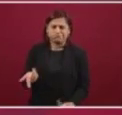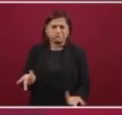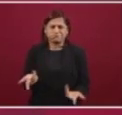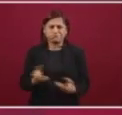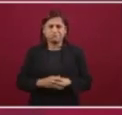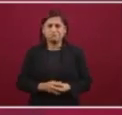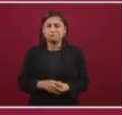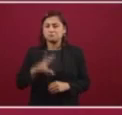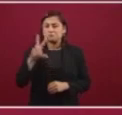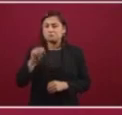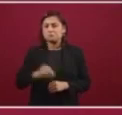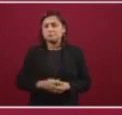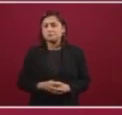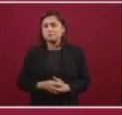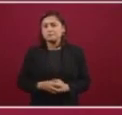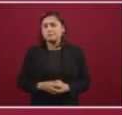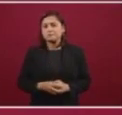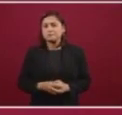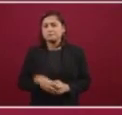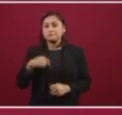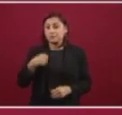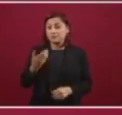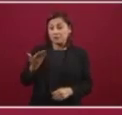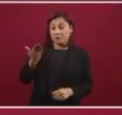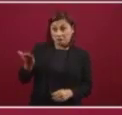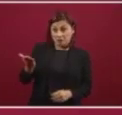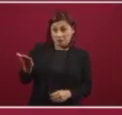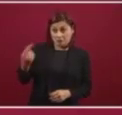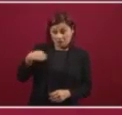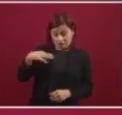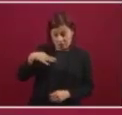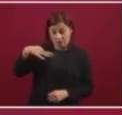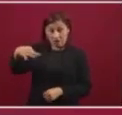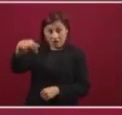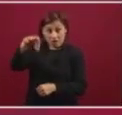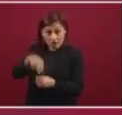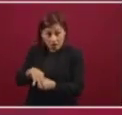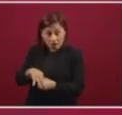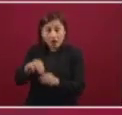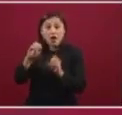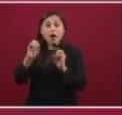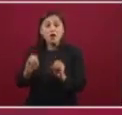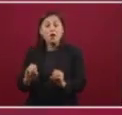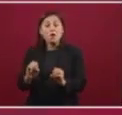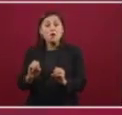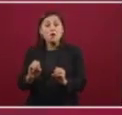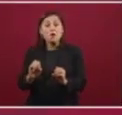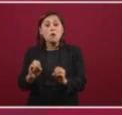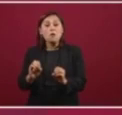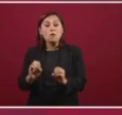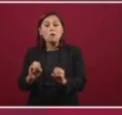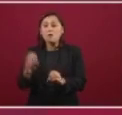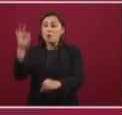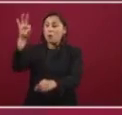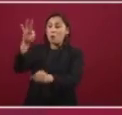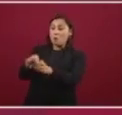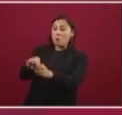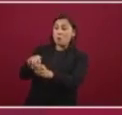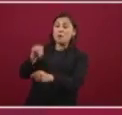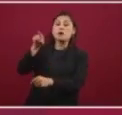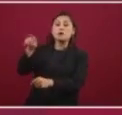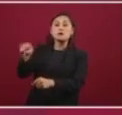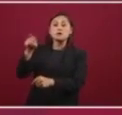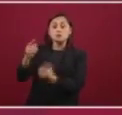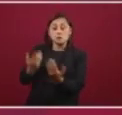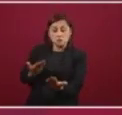ni siquiera que voten por una iniciativa de